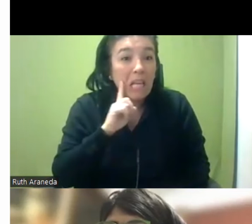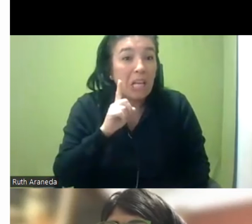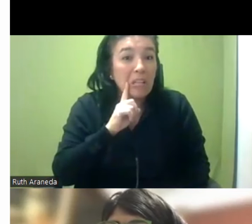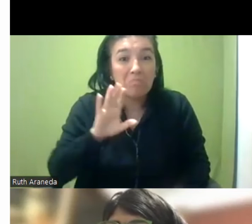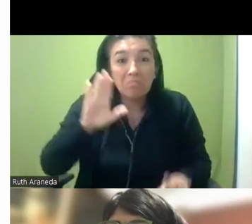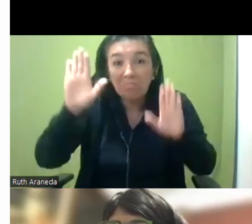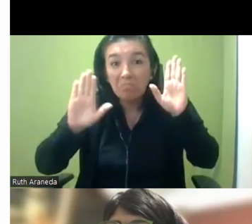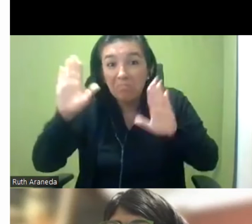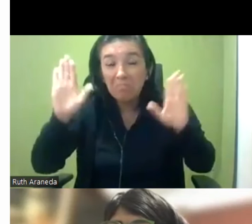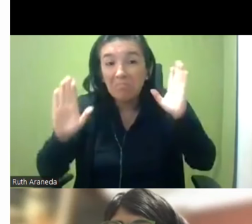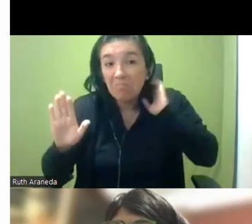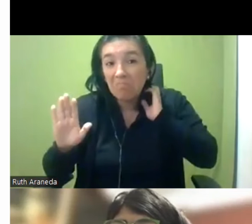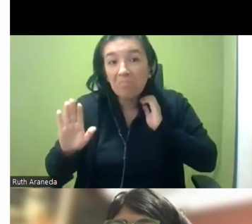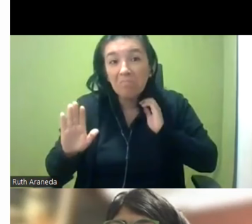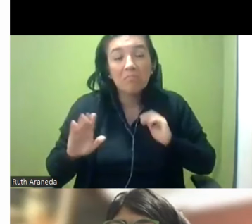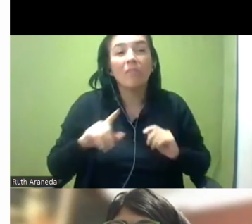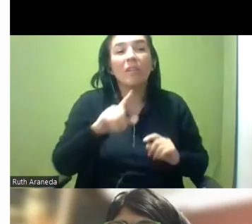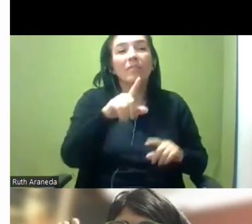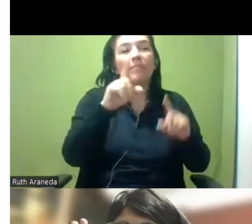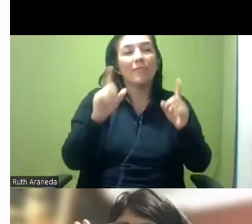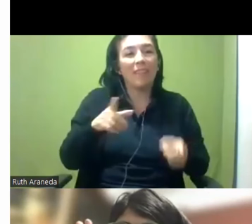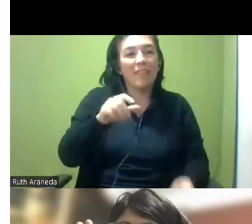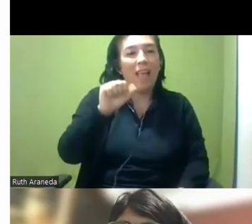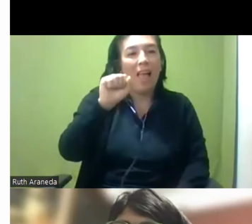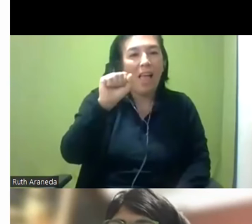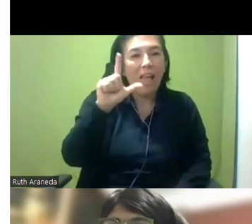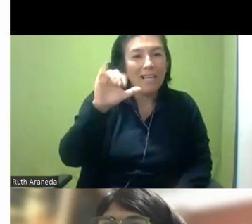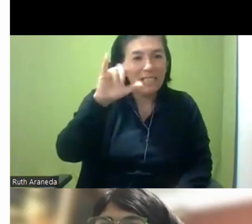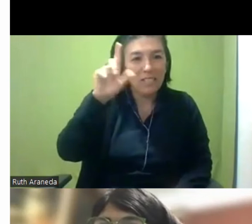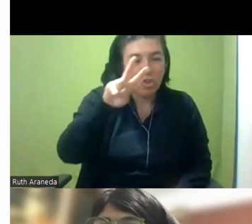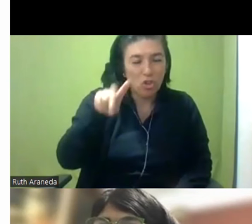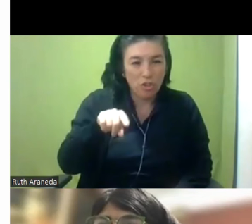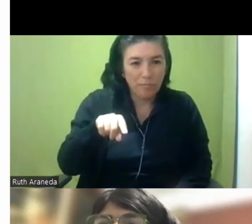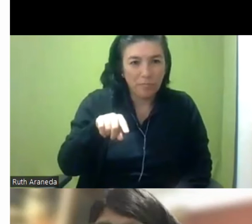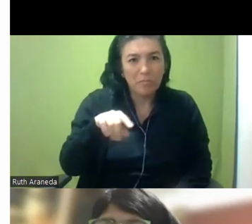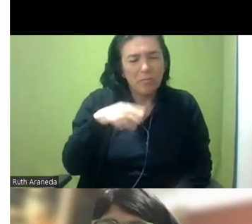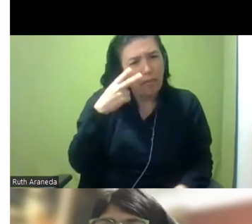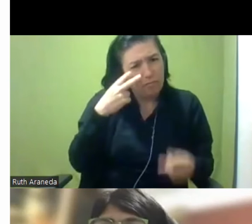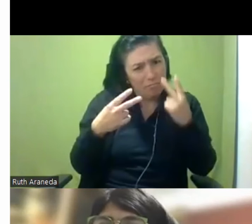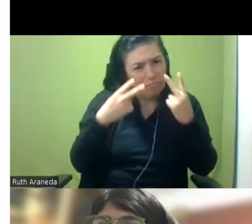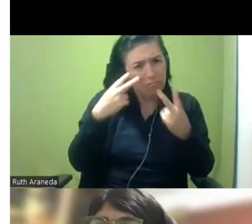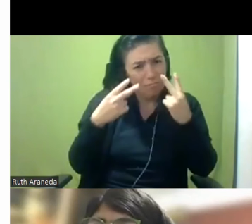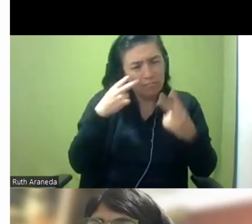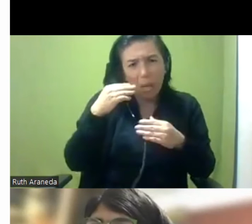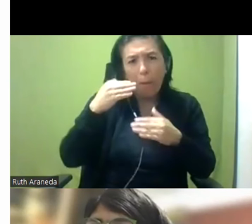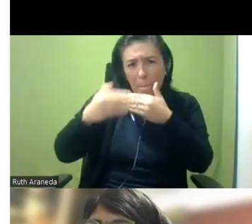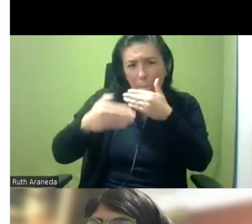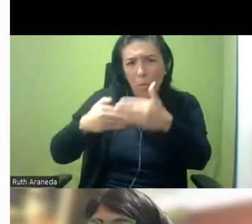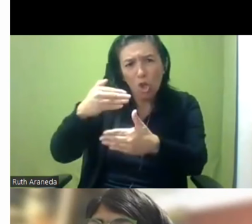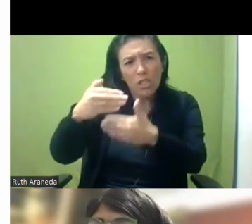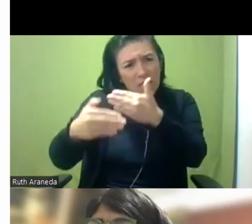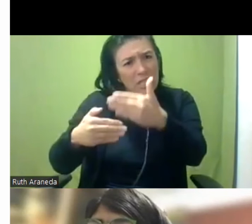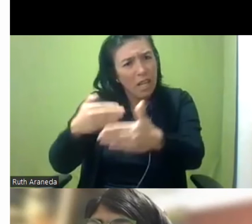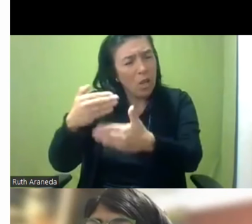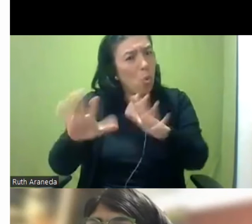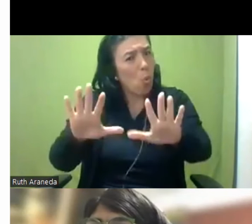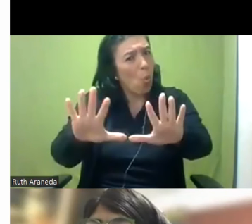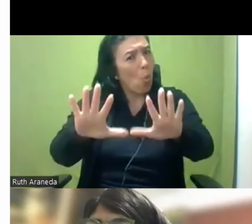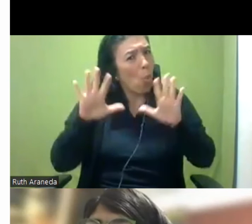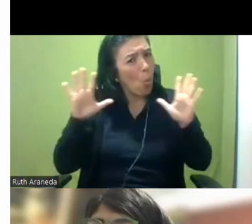Bueno, yo mientras te escuchaba, Elena, veía este proceso